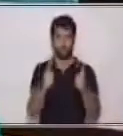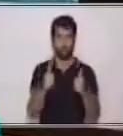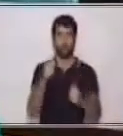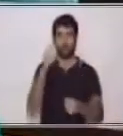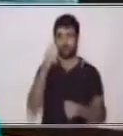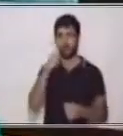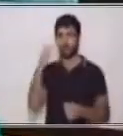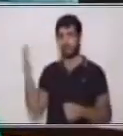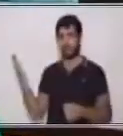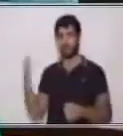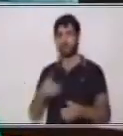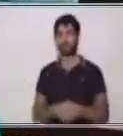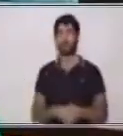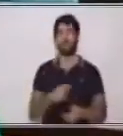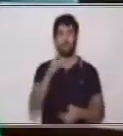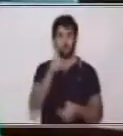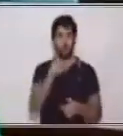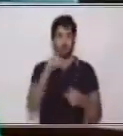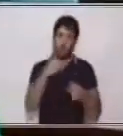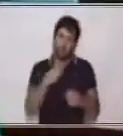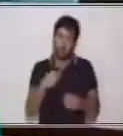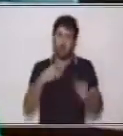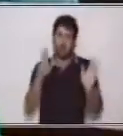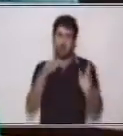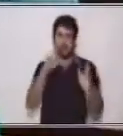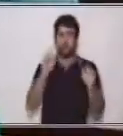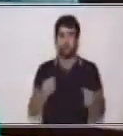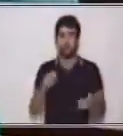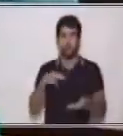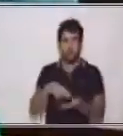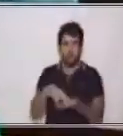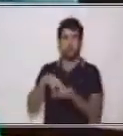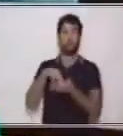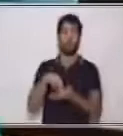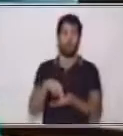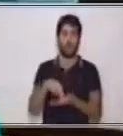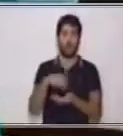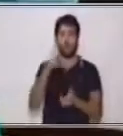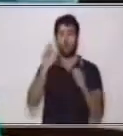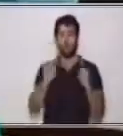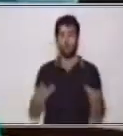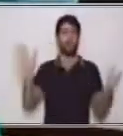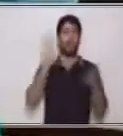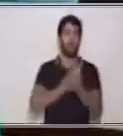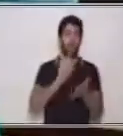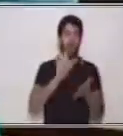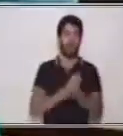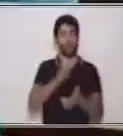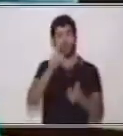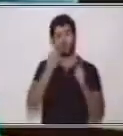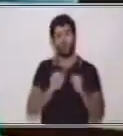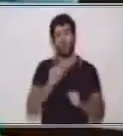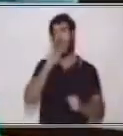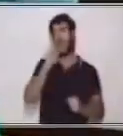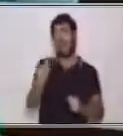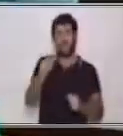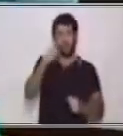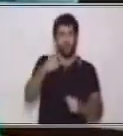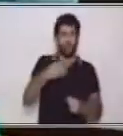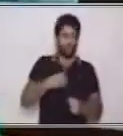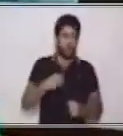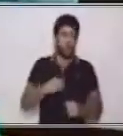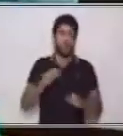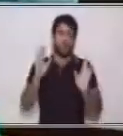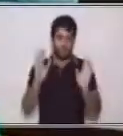escuchemos pues. Te puedes poner de pie, puedes aplaudir, puedes gritar, para que todos sepan que es una clase amena.